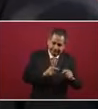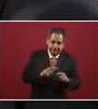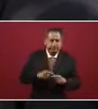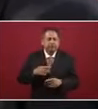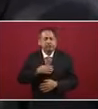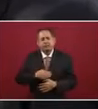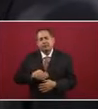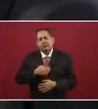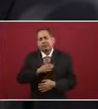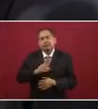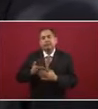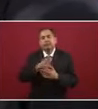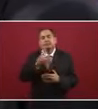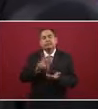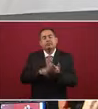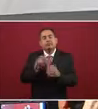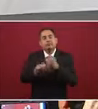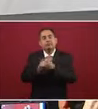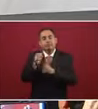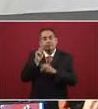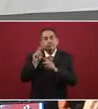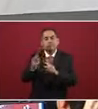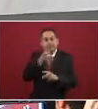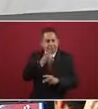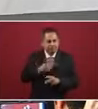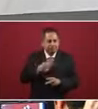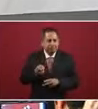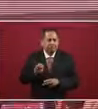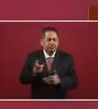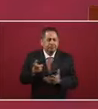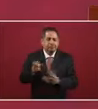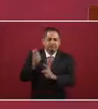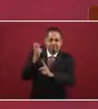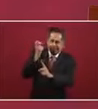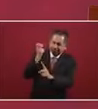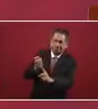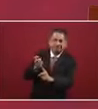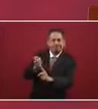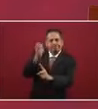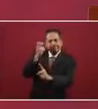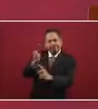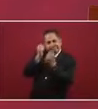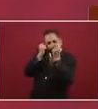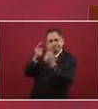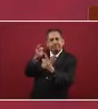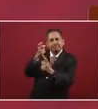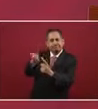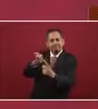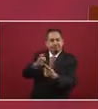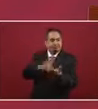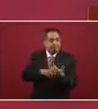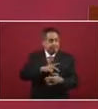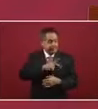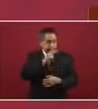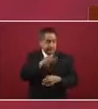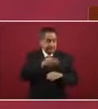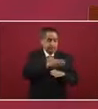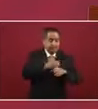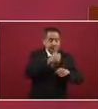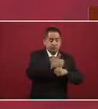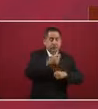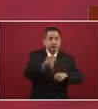estaría feliz, él murió en el 2011 y me dijo, ese señor lo admiro, porque mi padre y mi abuelo